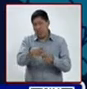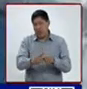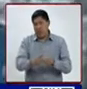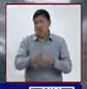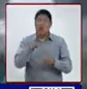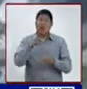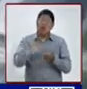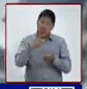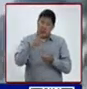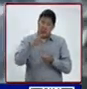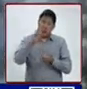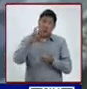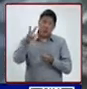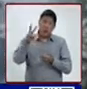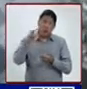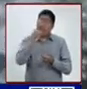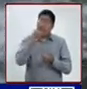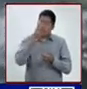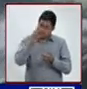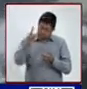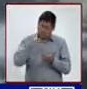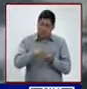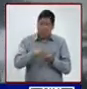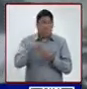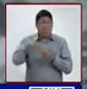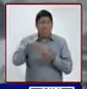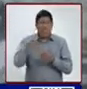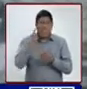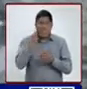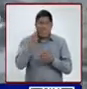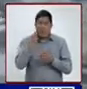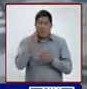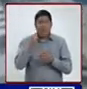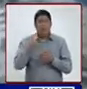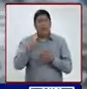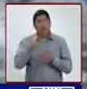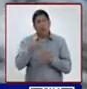a 72 mil y entre enero y agosto de este año